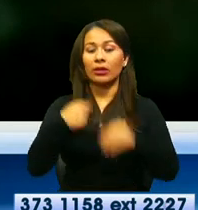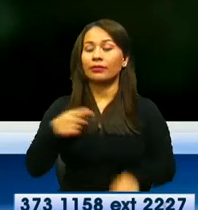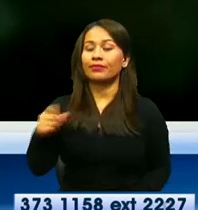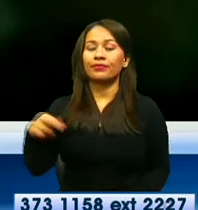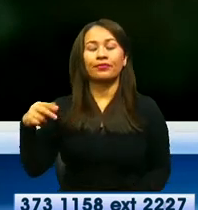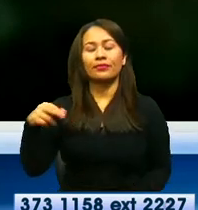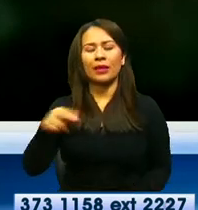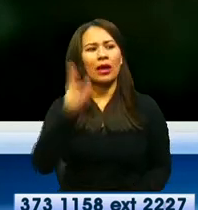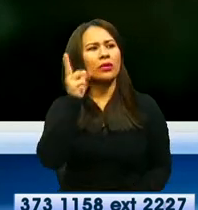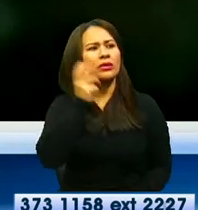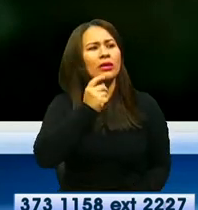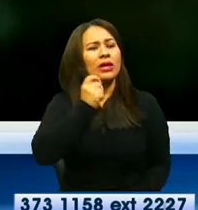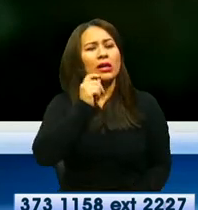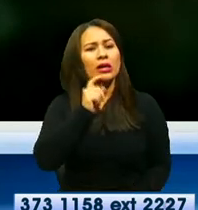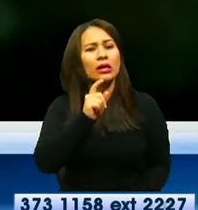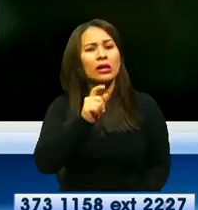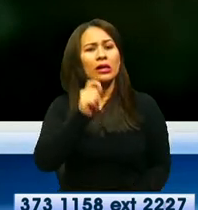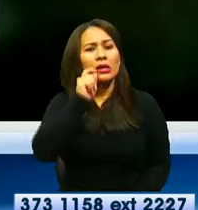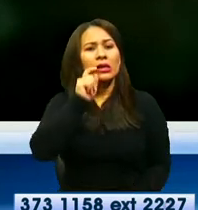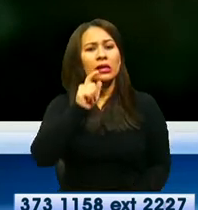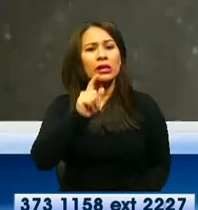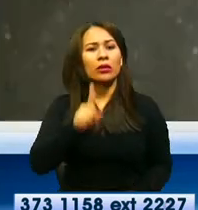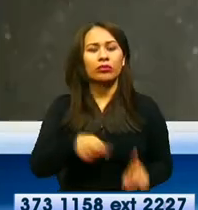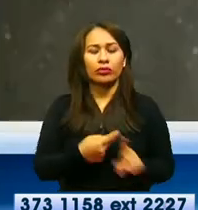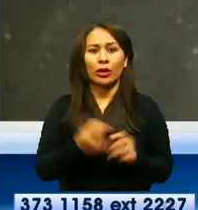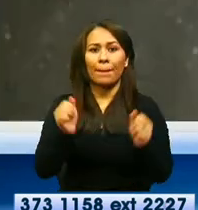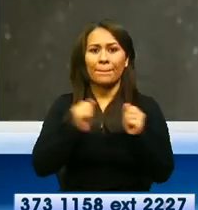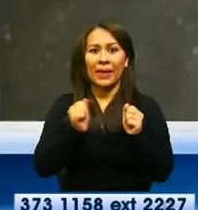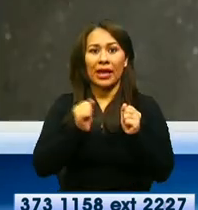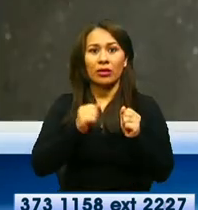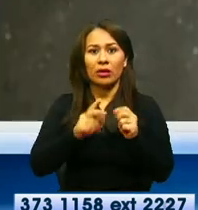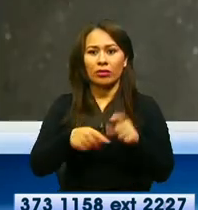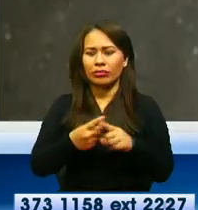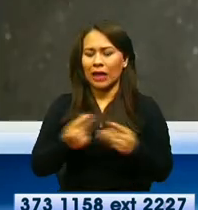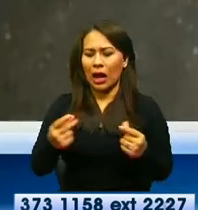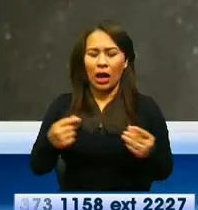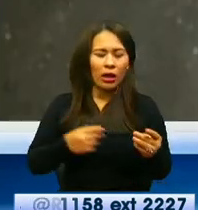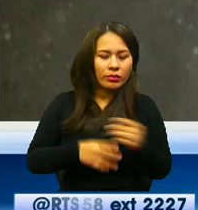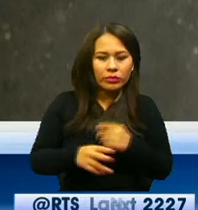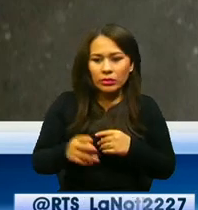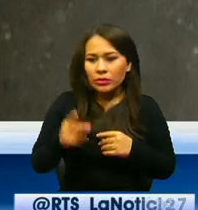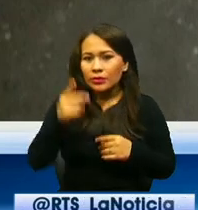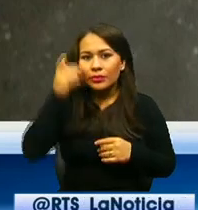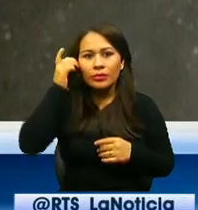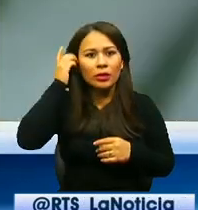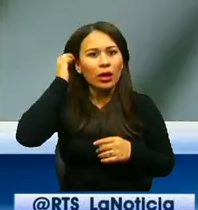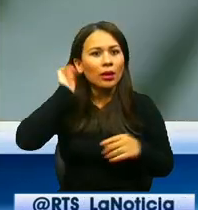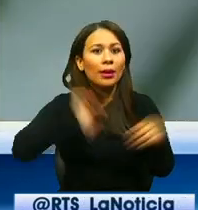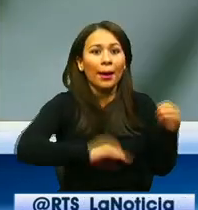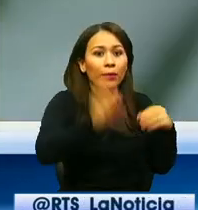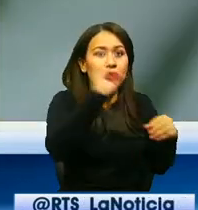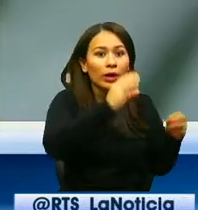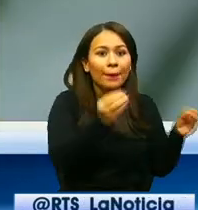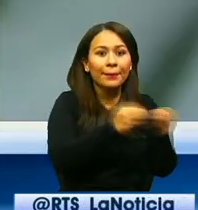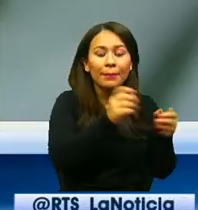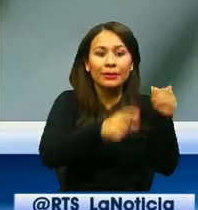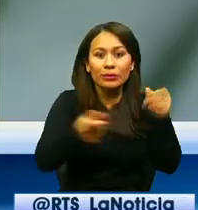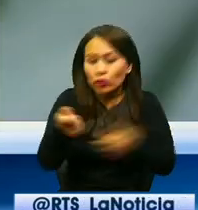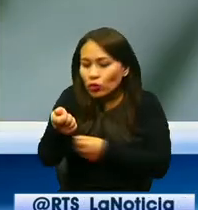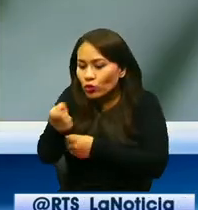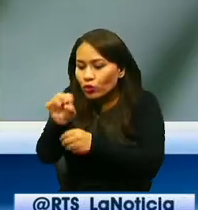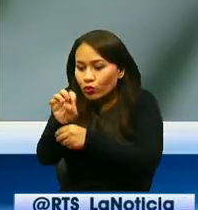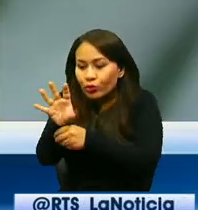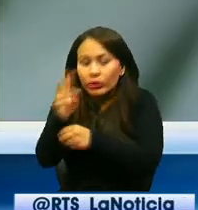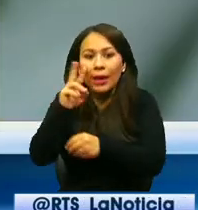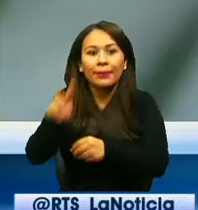y escucharon unos quejidos. En primera instancia, el miedo hizo que salgan rápido, pero regresaron con más vecinos. Ayudados con linternas, encontraron a